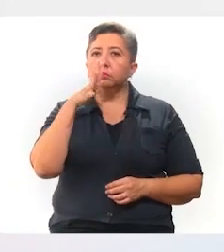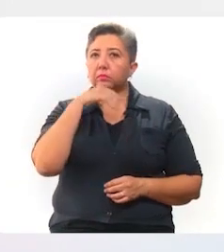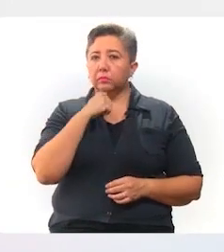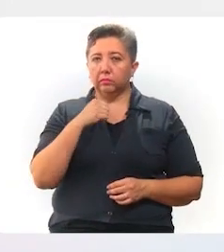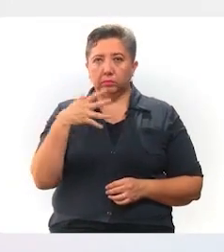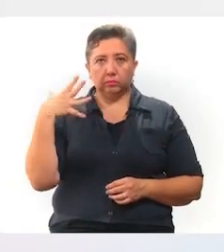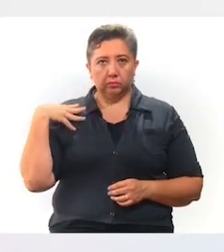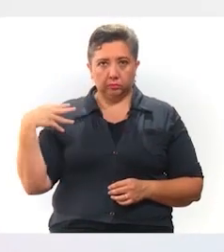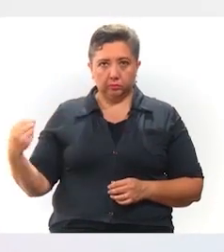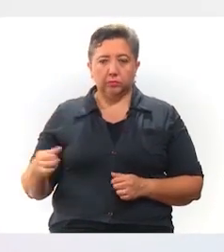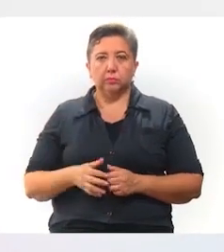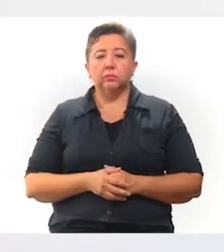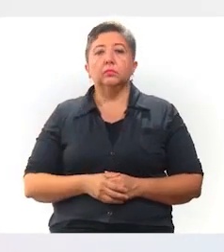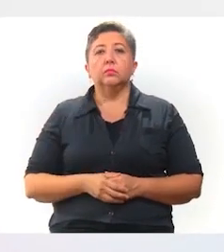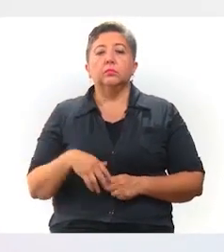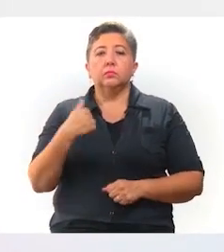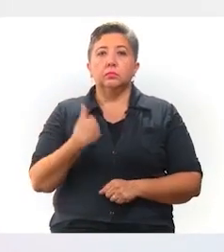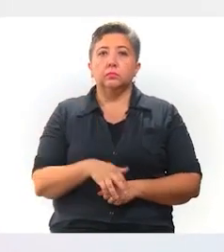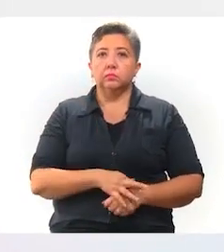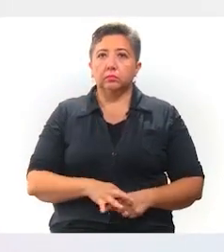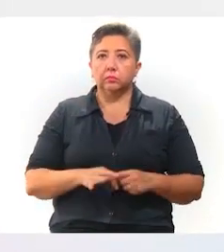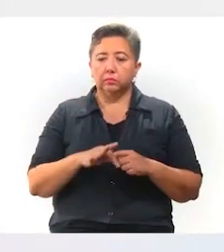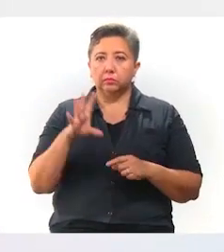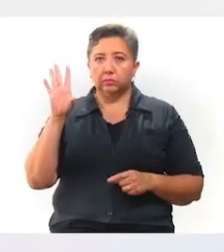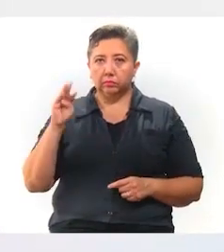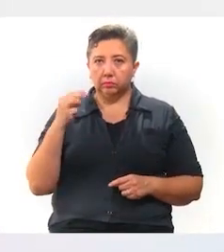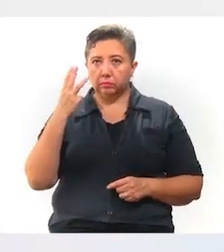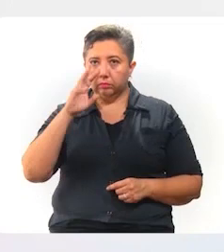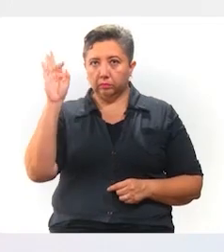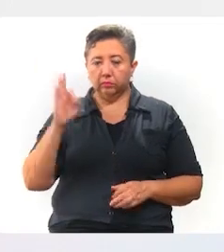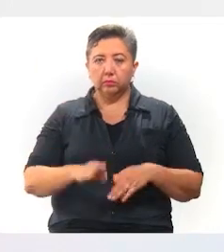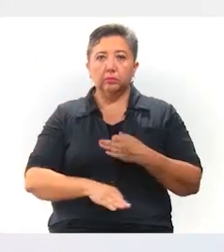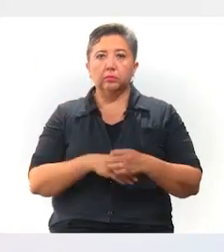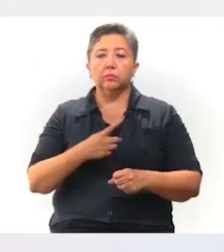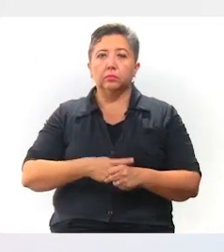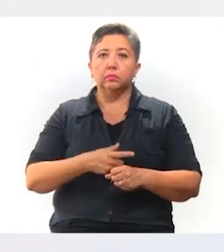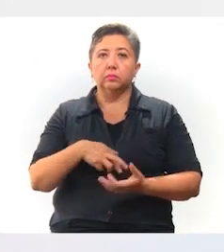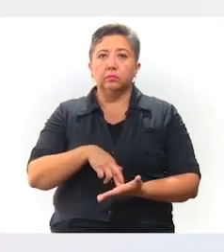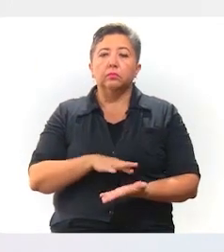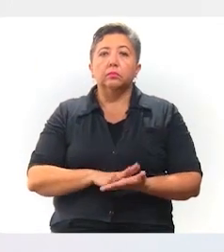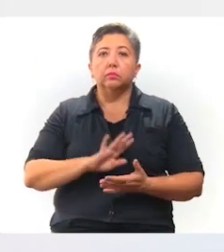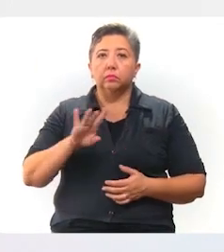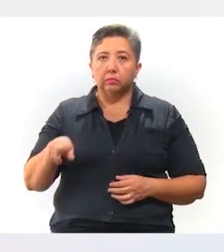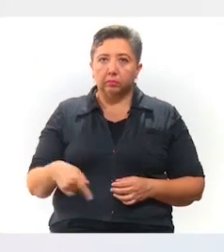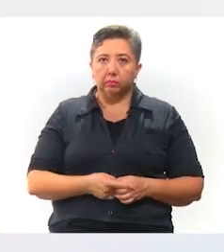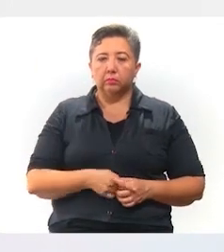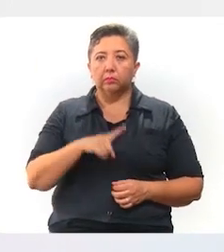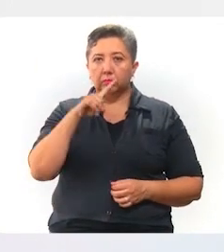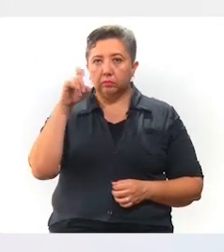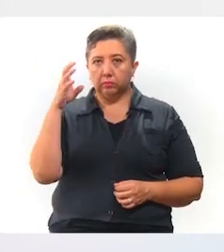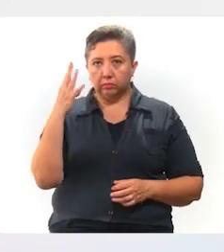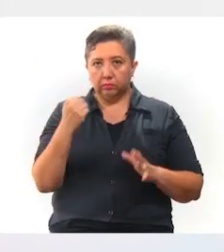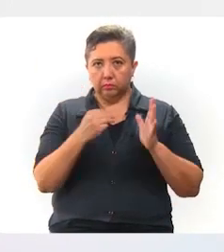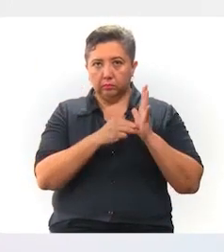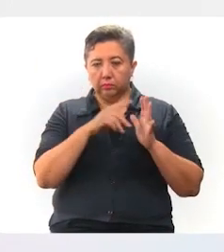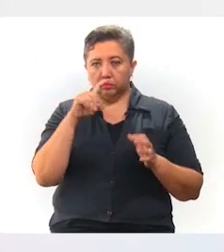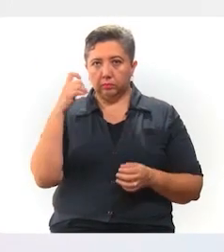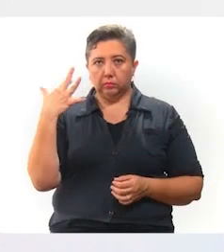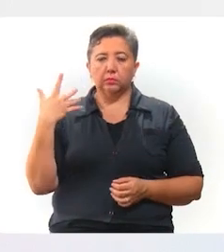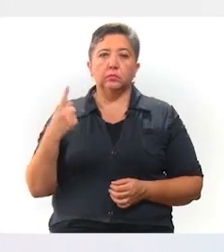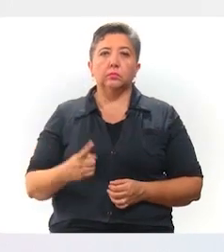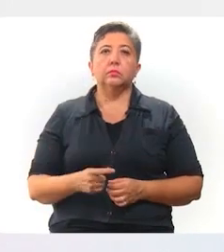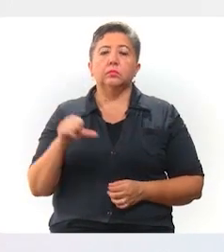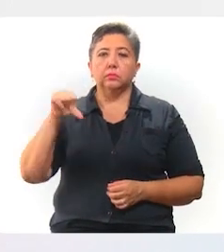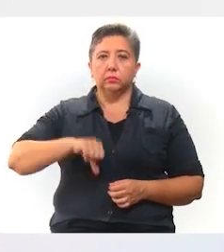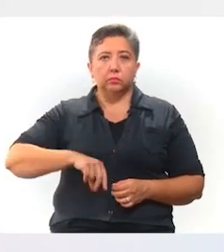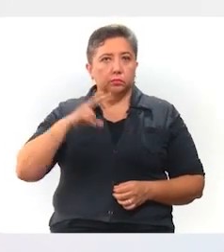presentan síntomas ni pueden contagiar. Esta cifra representa el 93% del total de contagios registrados, que es de 109.151.